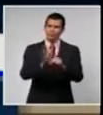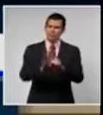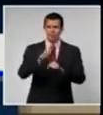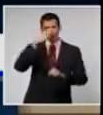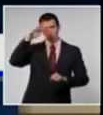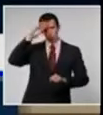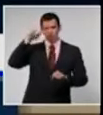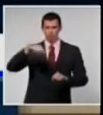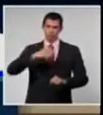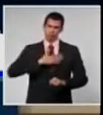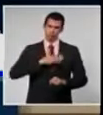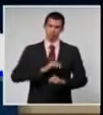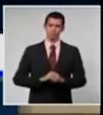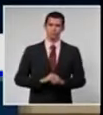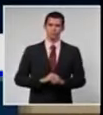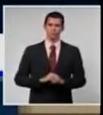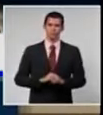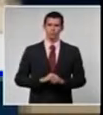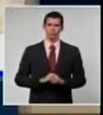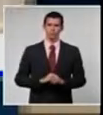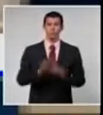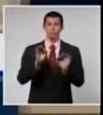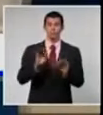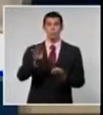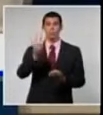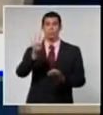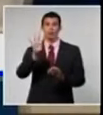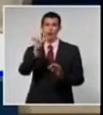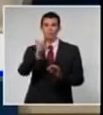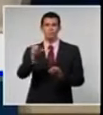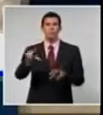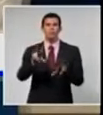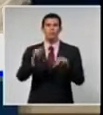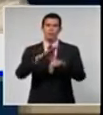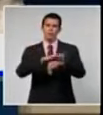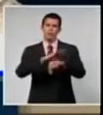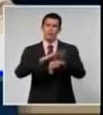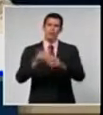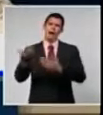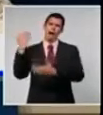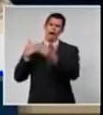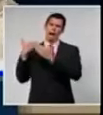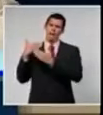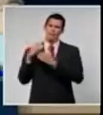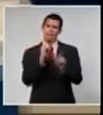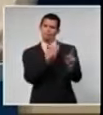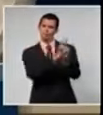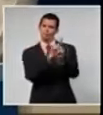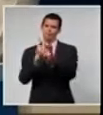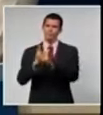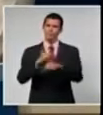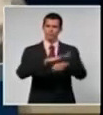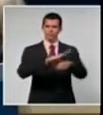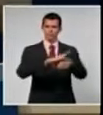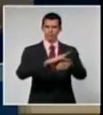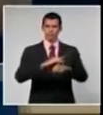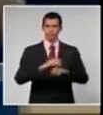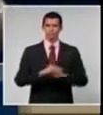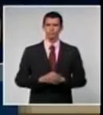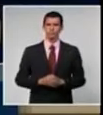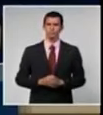casos confirmados anteriormente, importante grupo de riesgo, y ya en nuestro país, desde